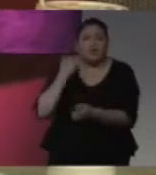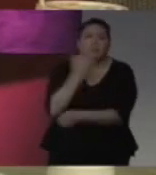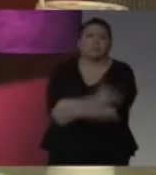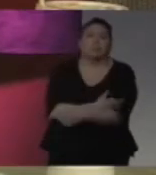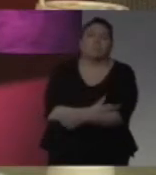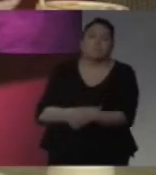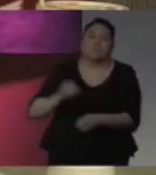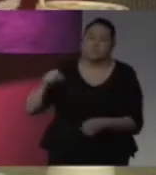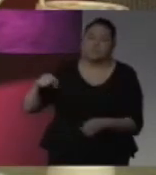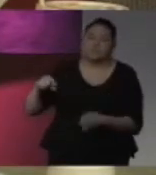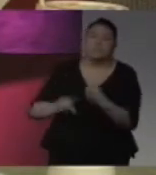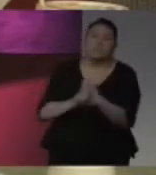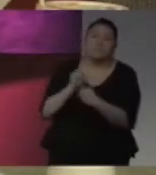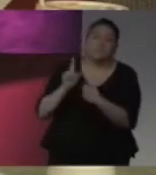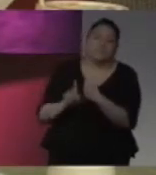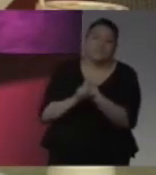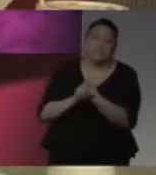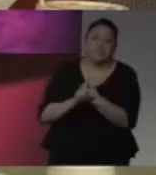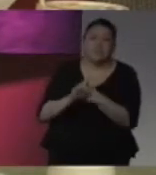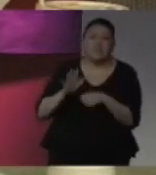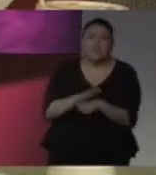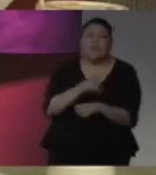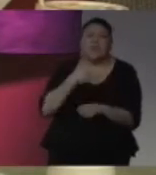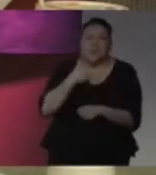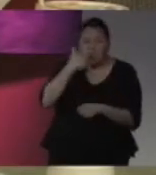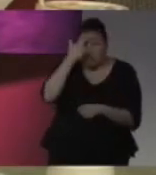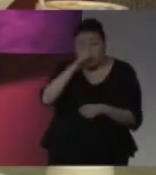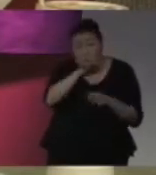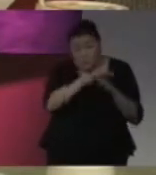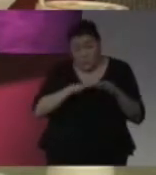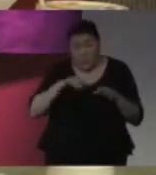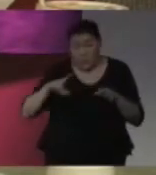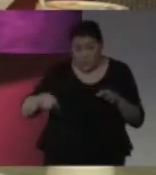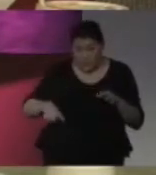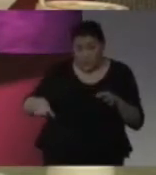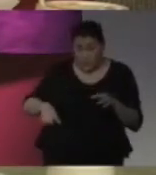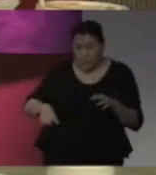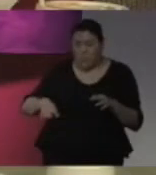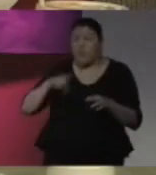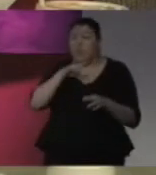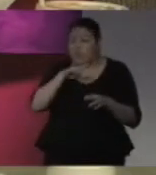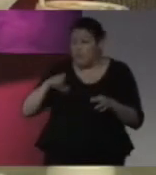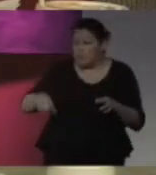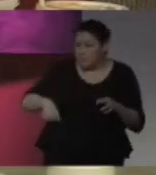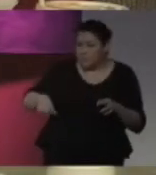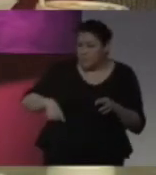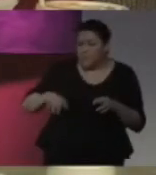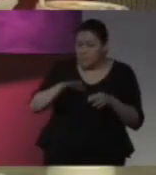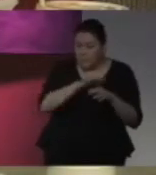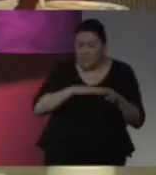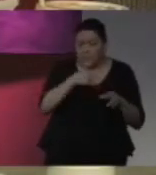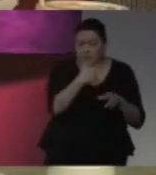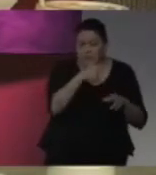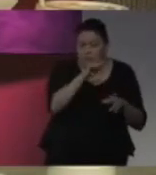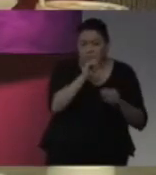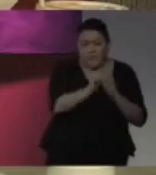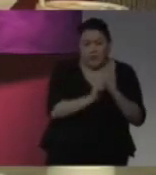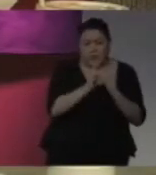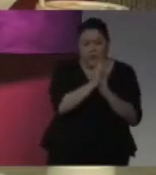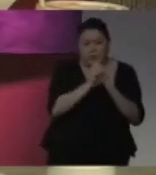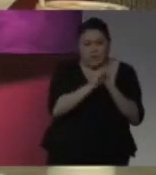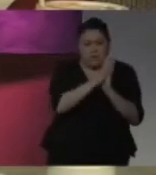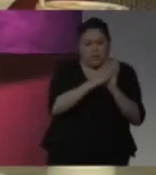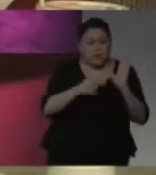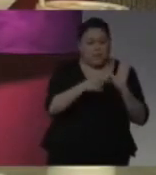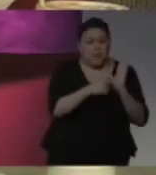la existencia del régimen extractivista del Estado guatemalteco, que garantiza condiciones legales a las empresas